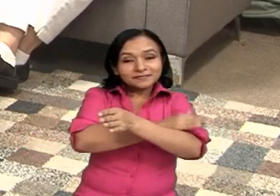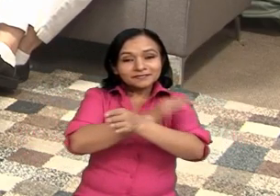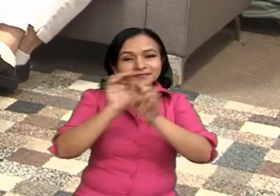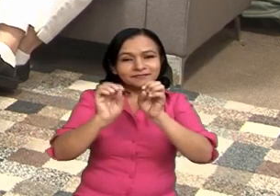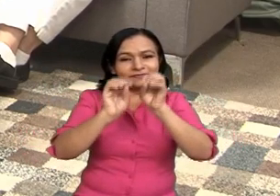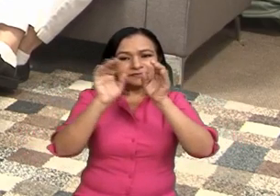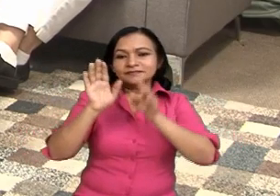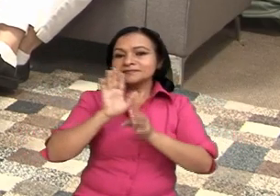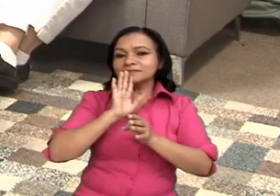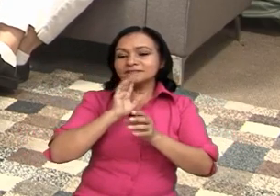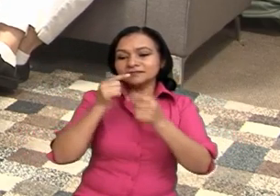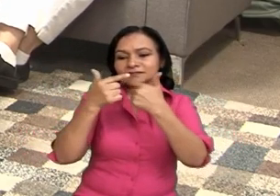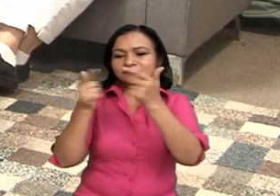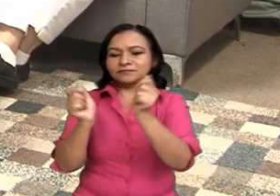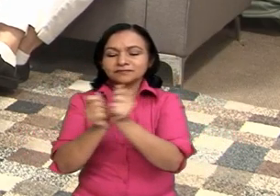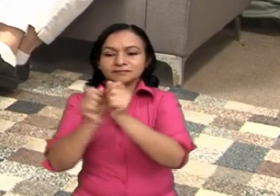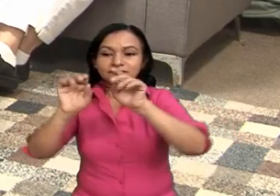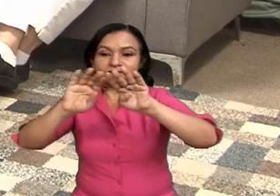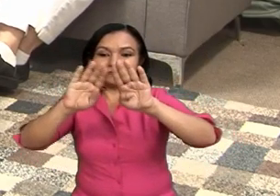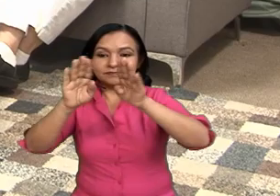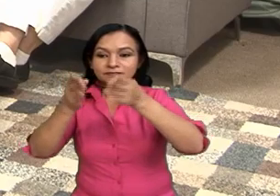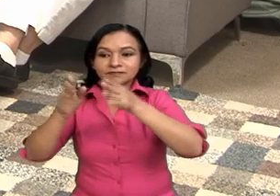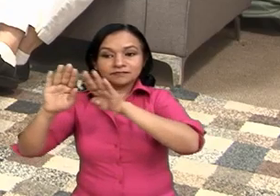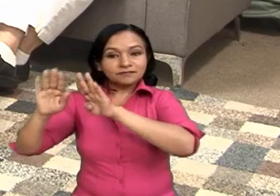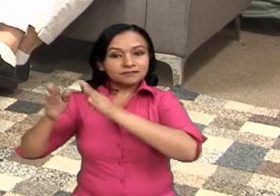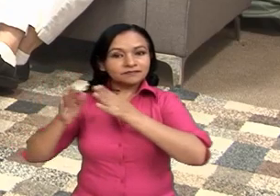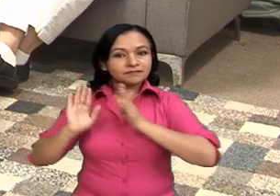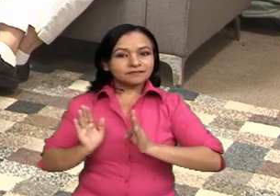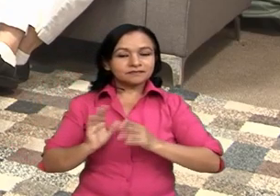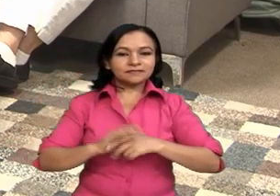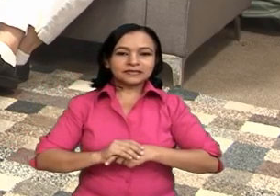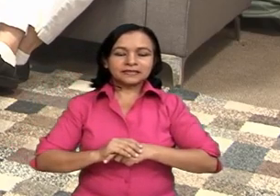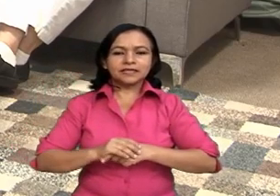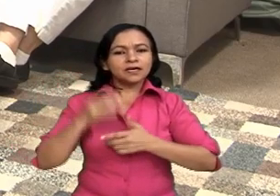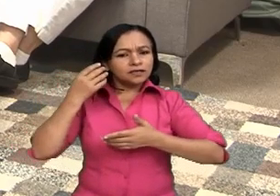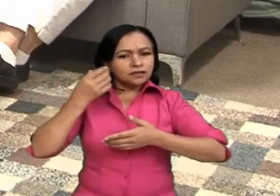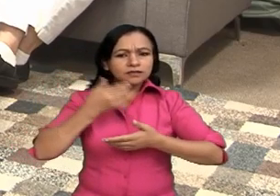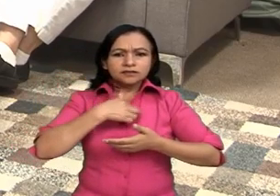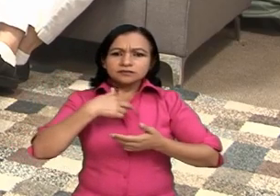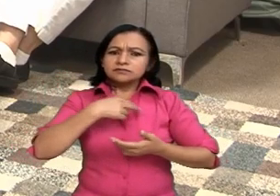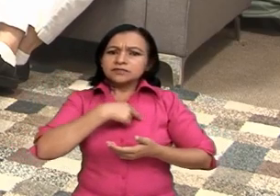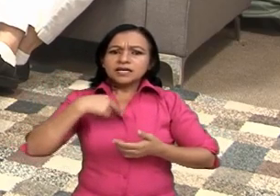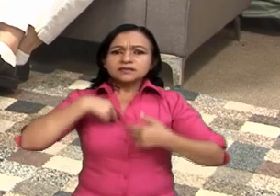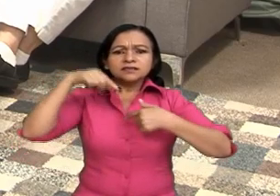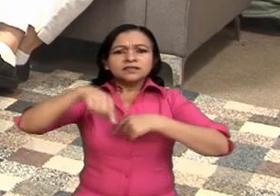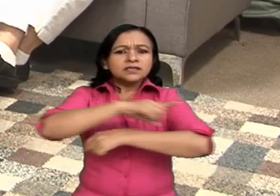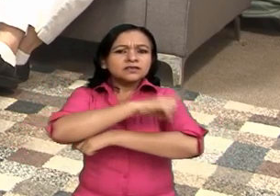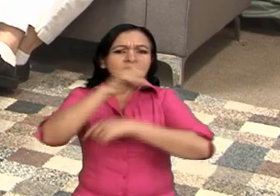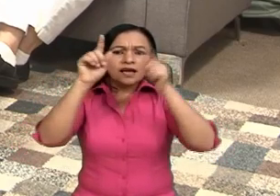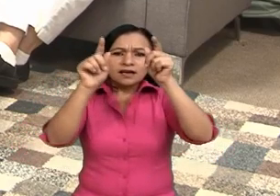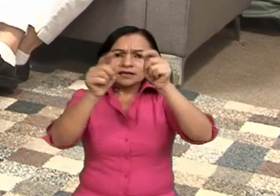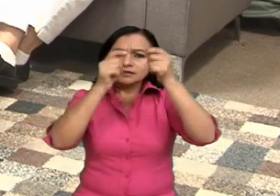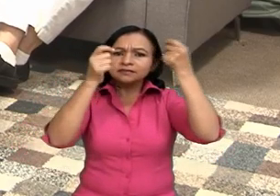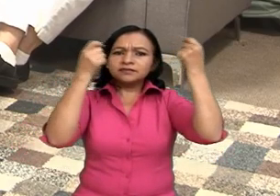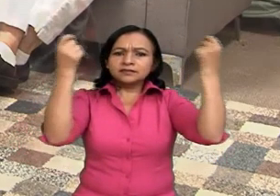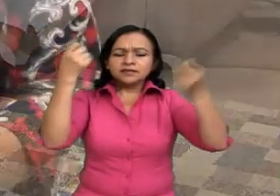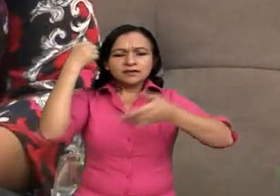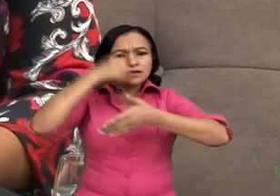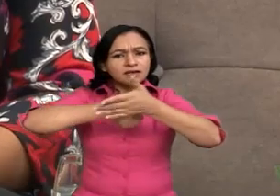con un grupo de compañeras, estamos conmemorando las luchas, la tenacidad, el